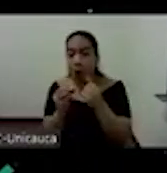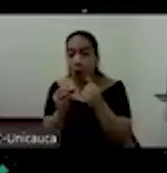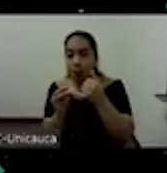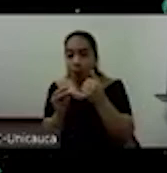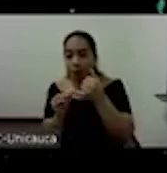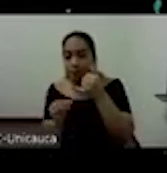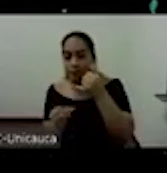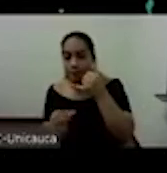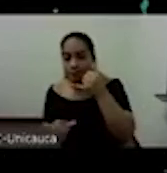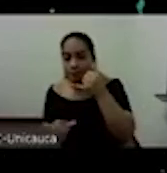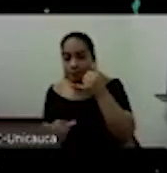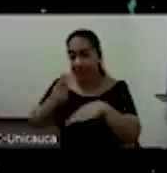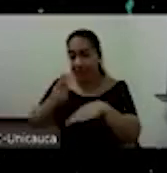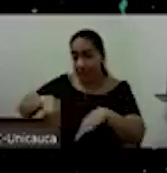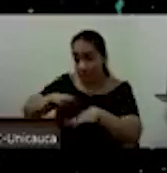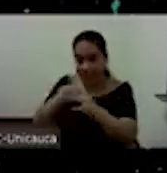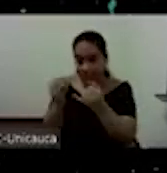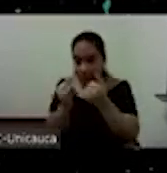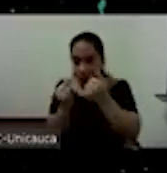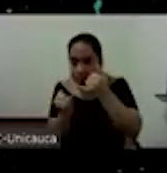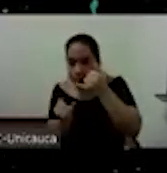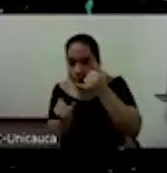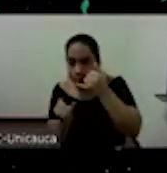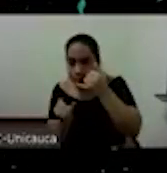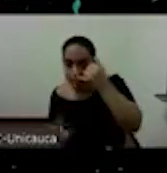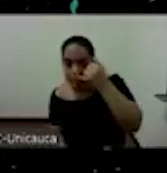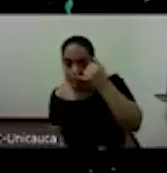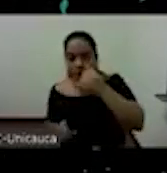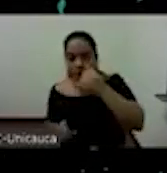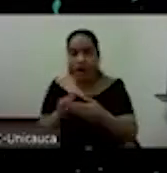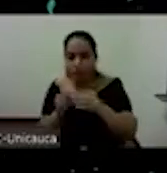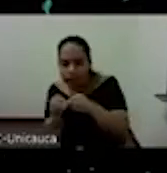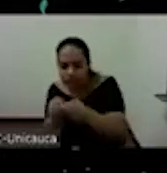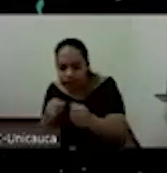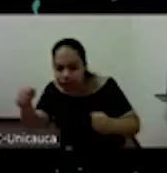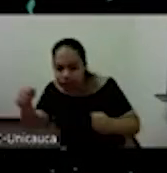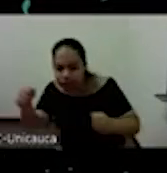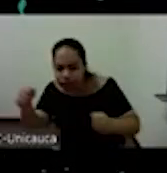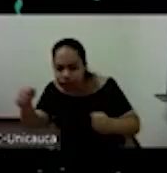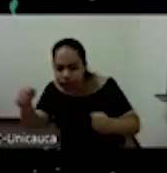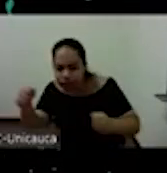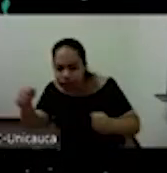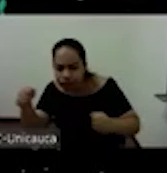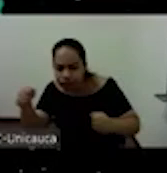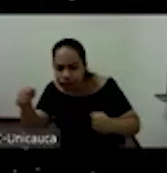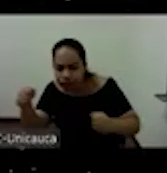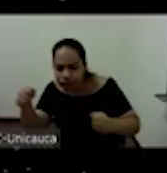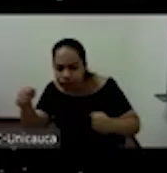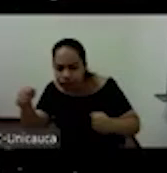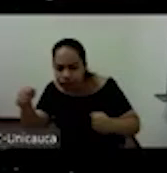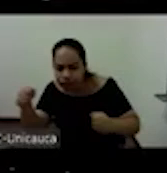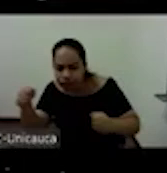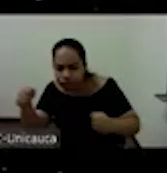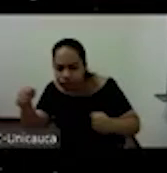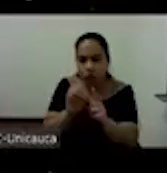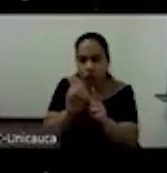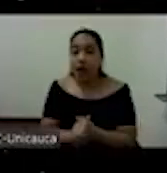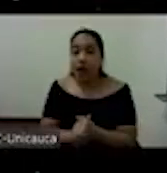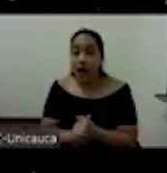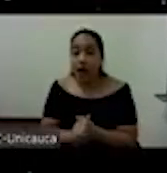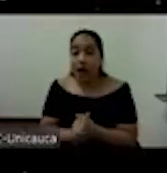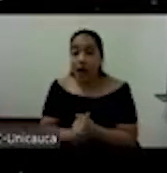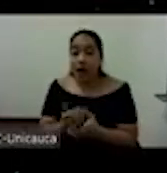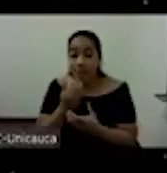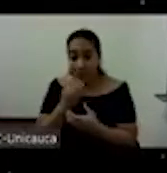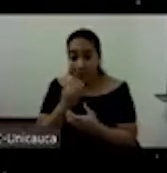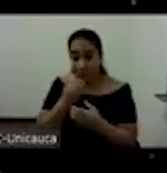estado natural y pasará a ser un objeto cultural de notable valor. La sustancia del